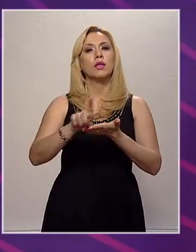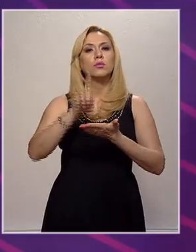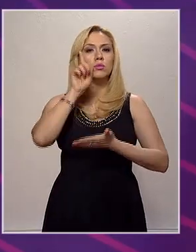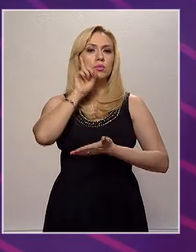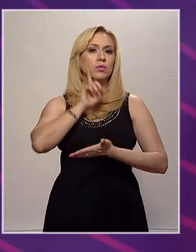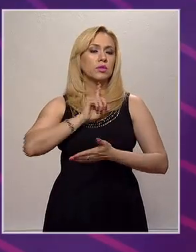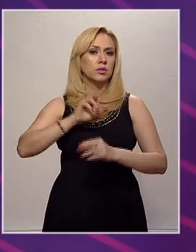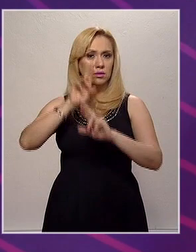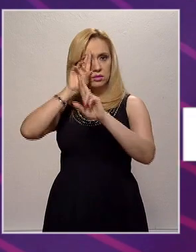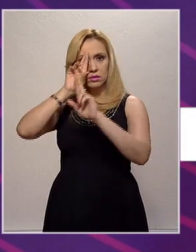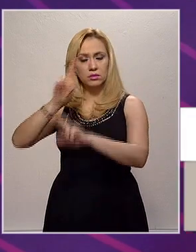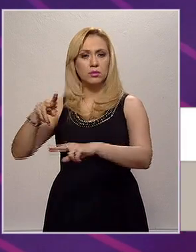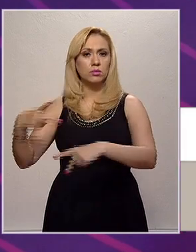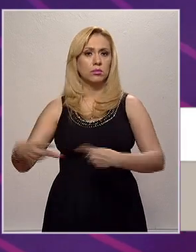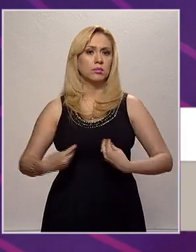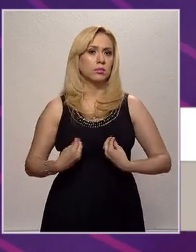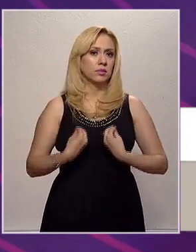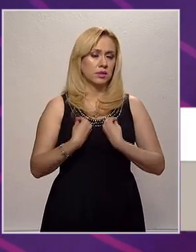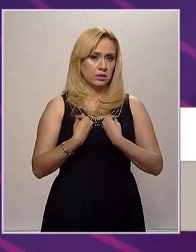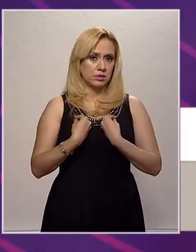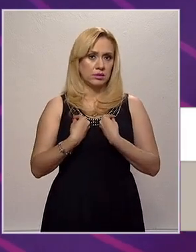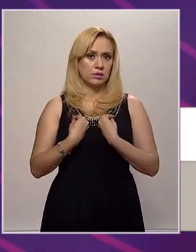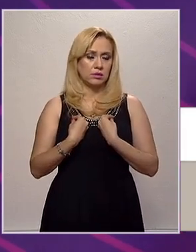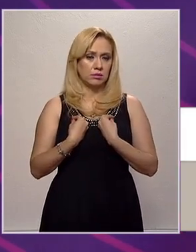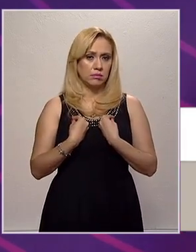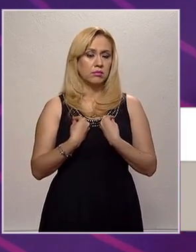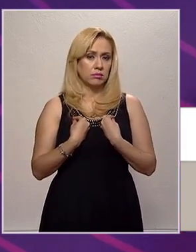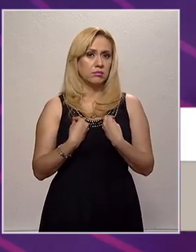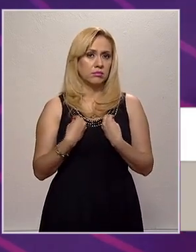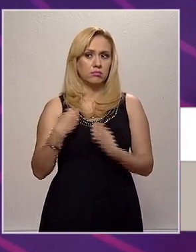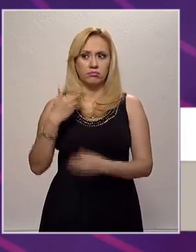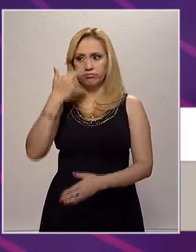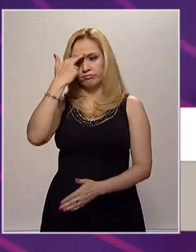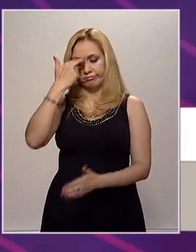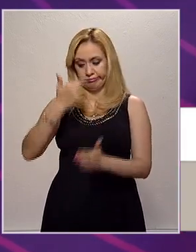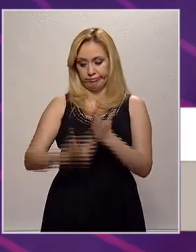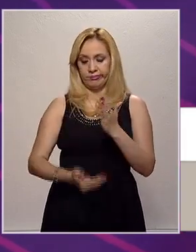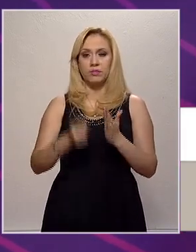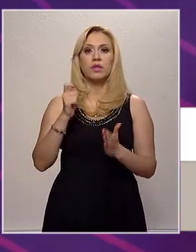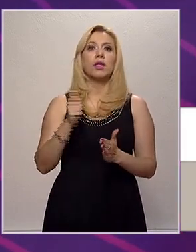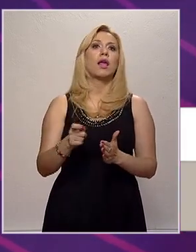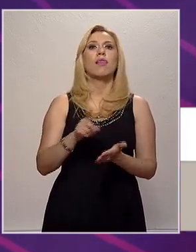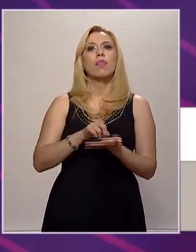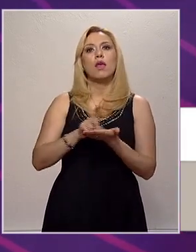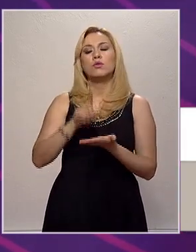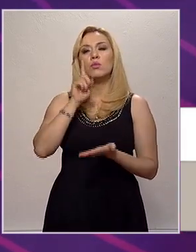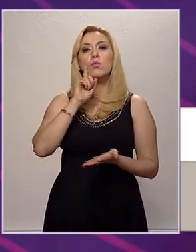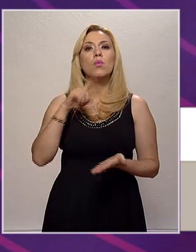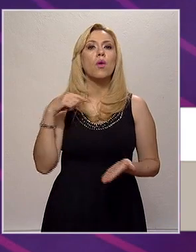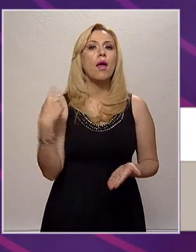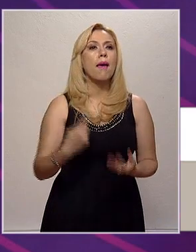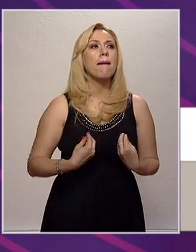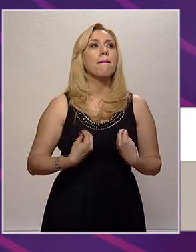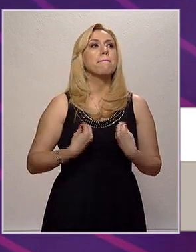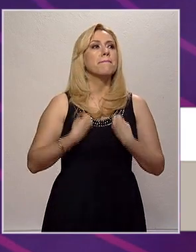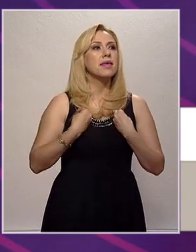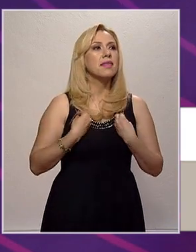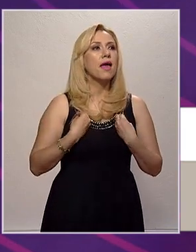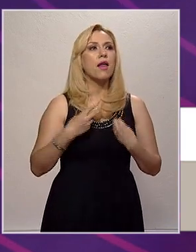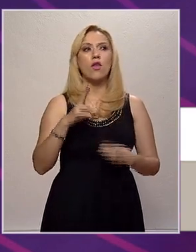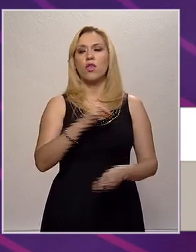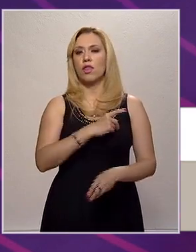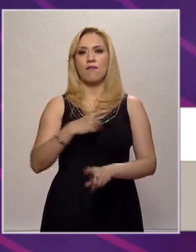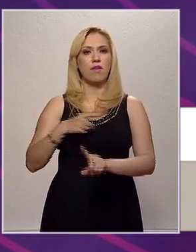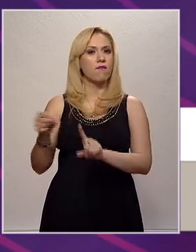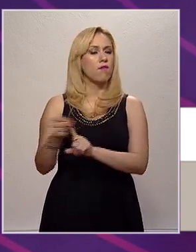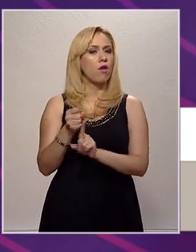violencia obstétrica. Y la primera premisa es el derecho violado aquí se llama derecho de las mujeres a una vida libre de violencia